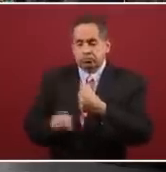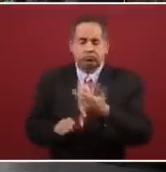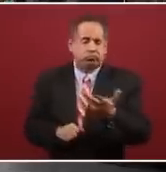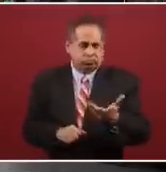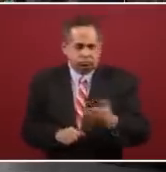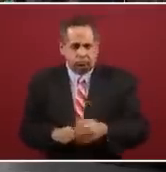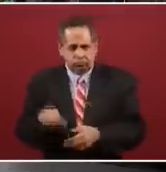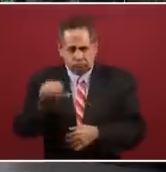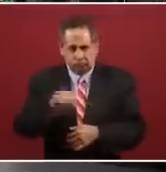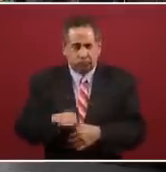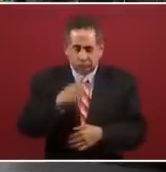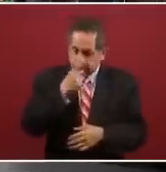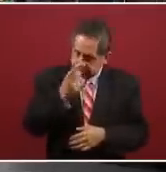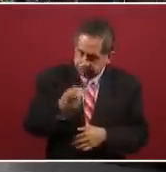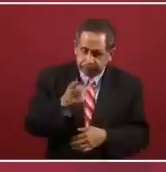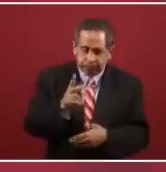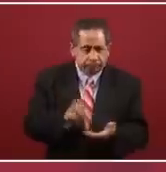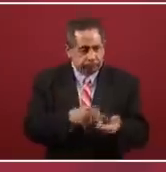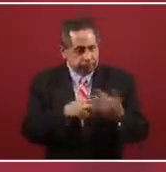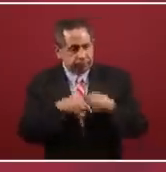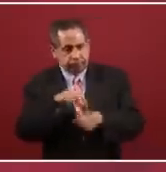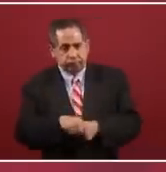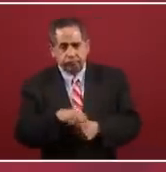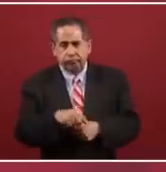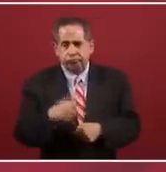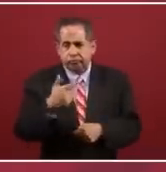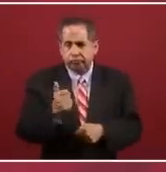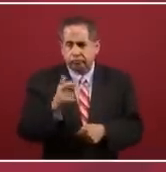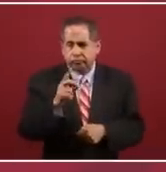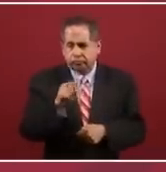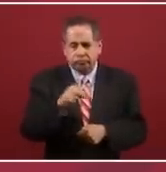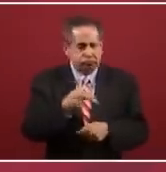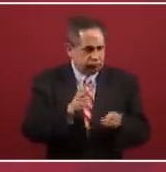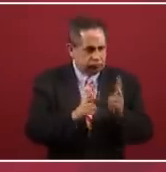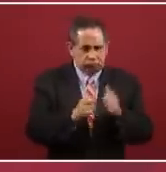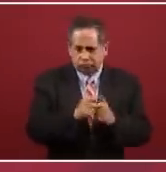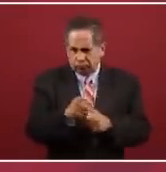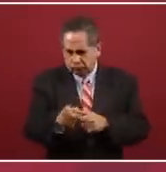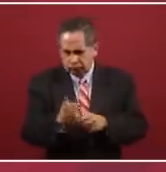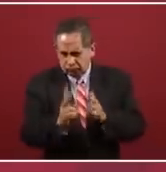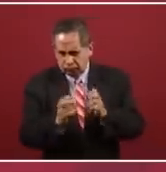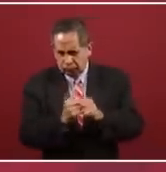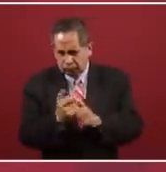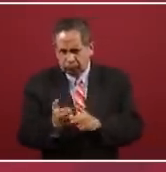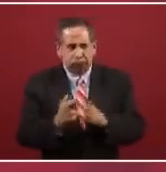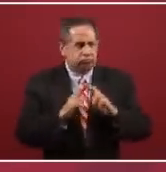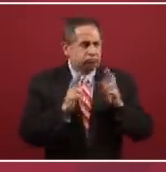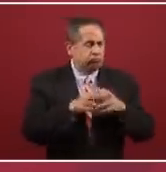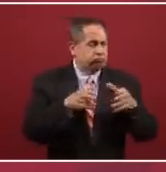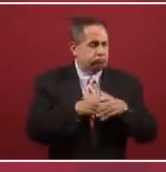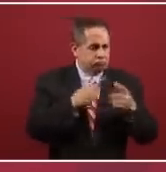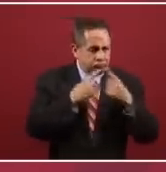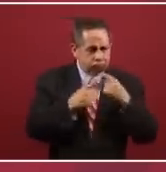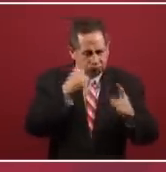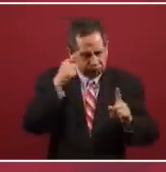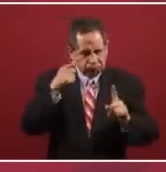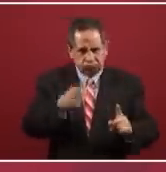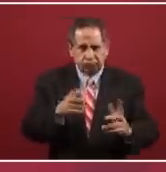hoy estuvo Garduño informándonos, hablaba yo de una reunión que tuvimos con este